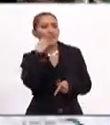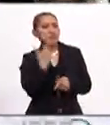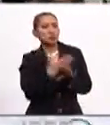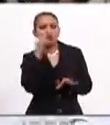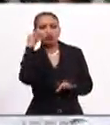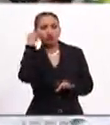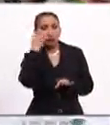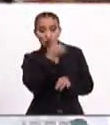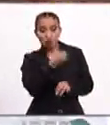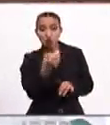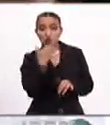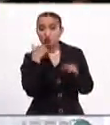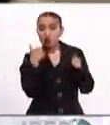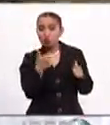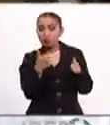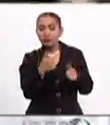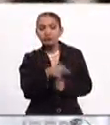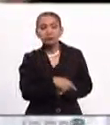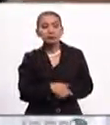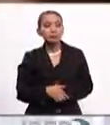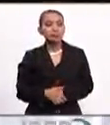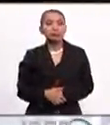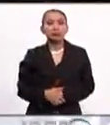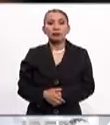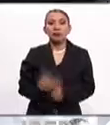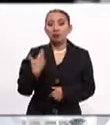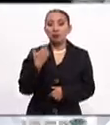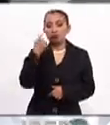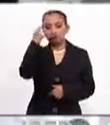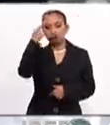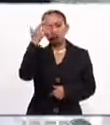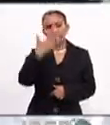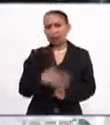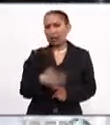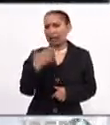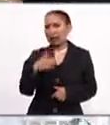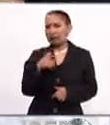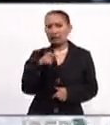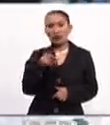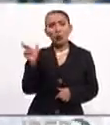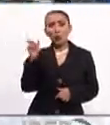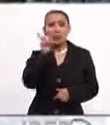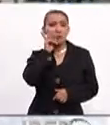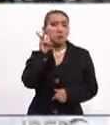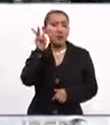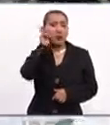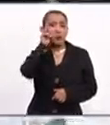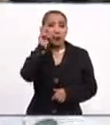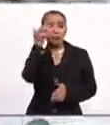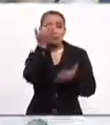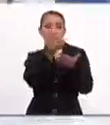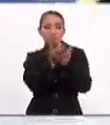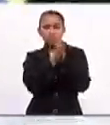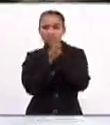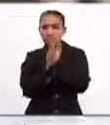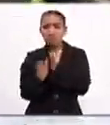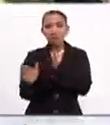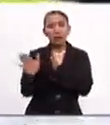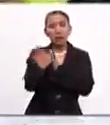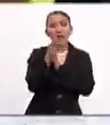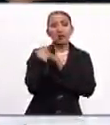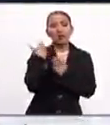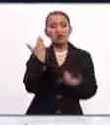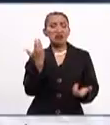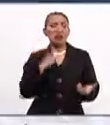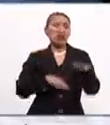muy bien organizada y con mucha conciencia. Cuando el Papa pide y le